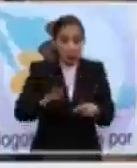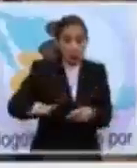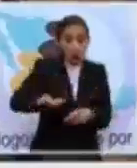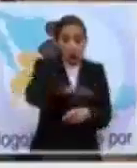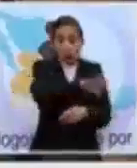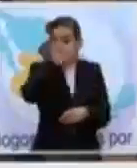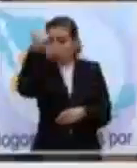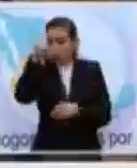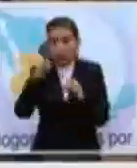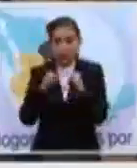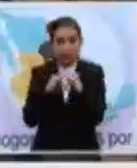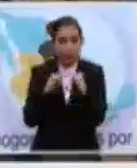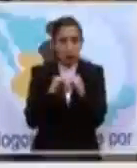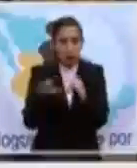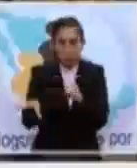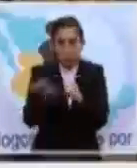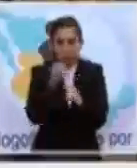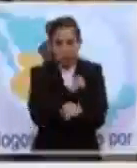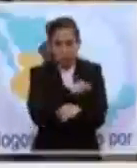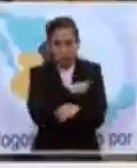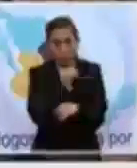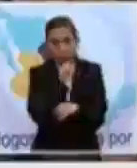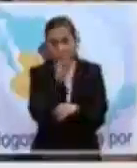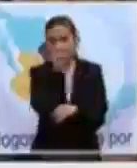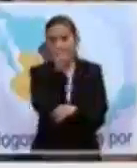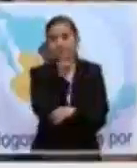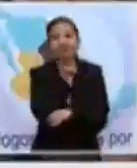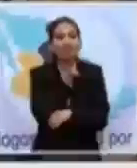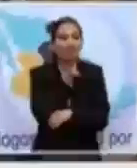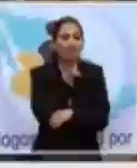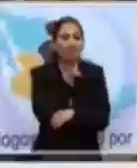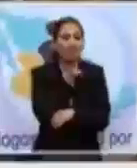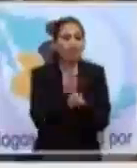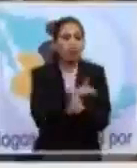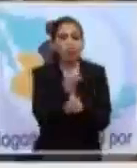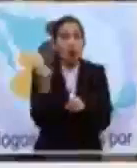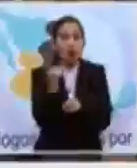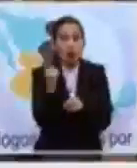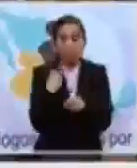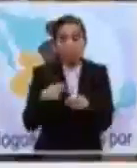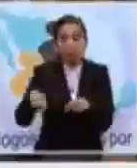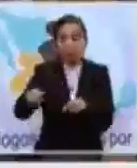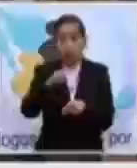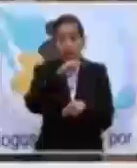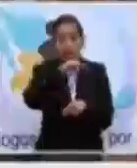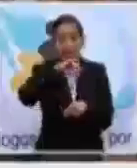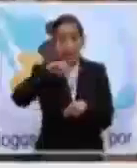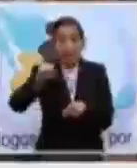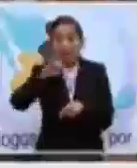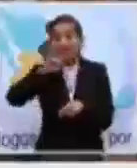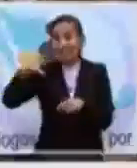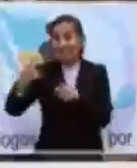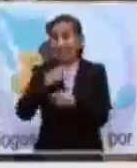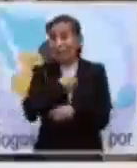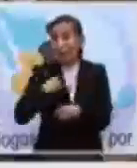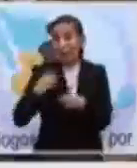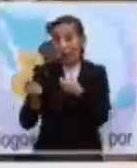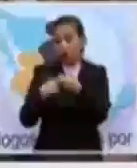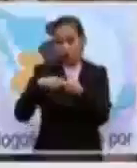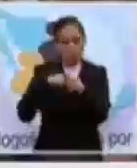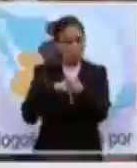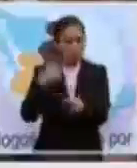de otras instituciones, pues también es una mentira, porque los derechohabientes del IMSS y el ISSSTE conservarán sus